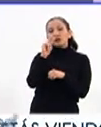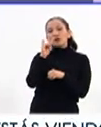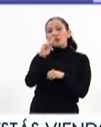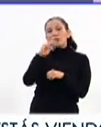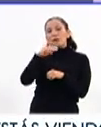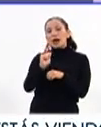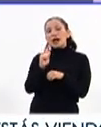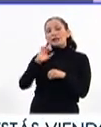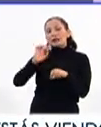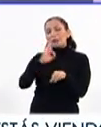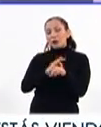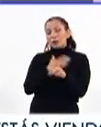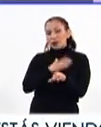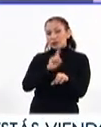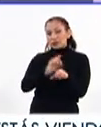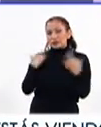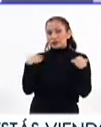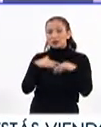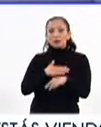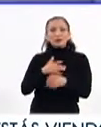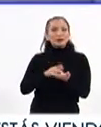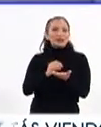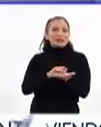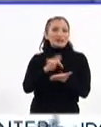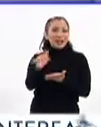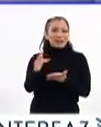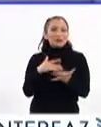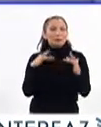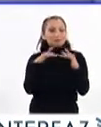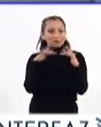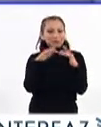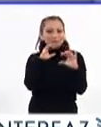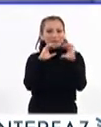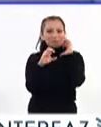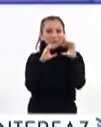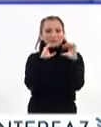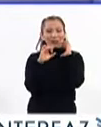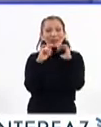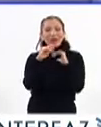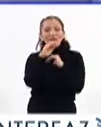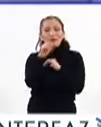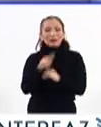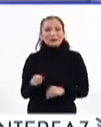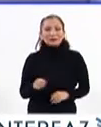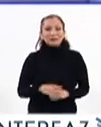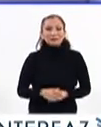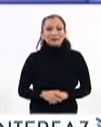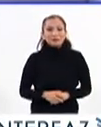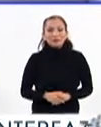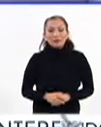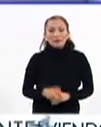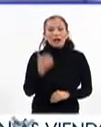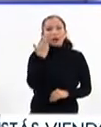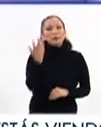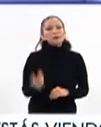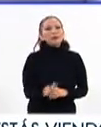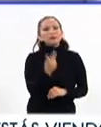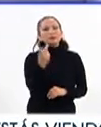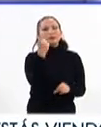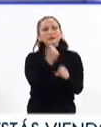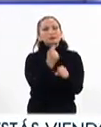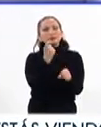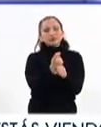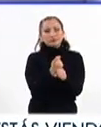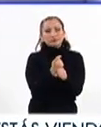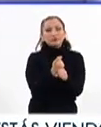Autónoma Chapingo. Muy buenos días, profesor. Muchísimas gracias por tomar esta comunicación para Interfaz. Y pues queremos preguntarle primero